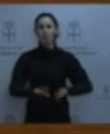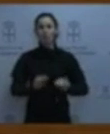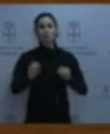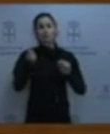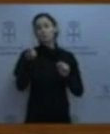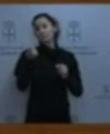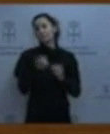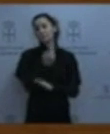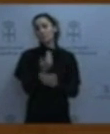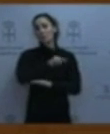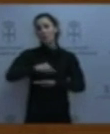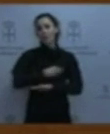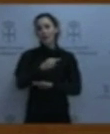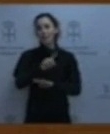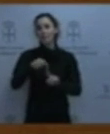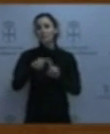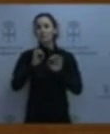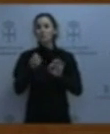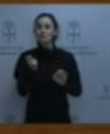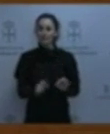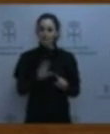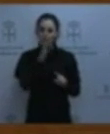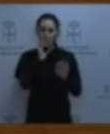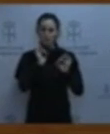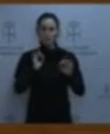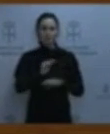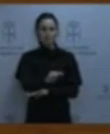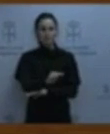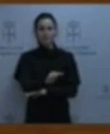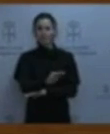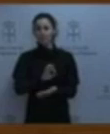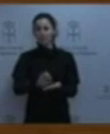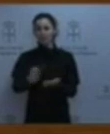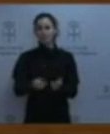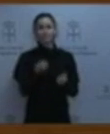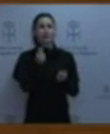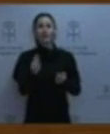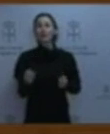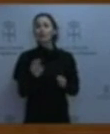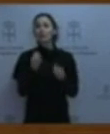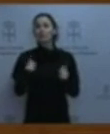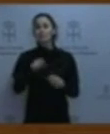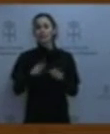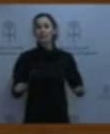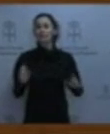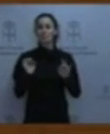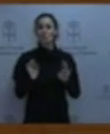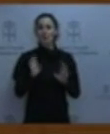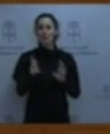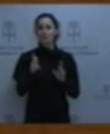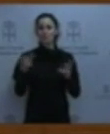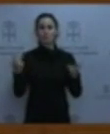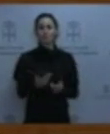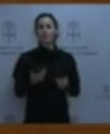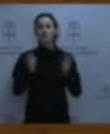y también ineludiblemente de prestación de servicios al resto de puestos que tienen una configuración similar en la plantilla. Hablamos de la atención